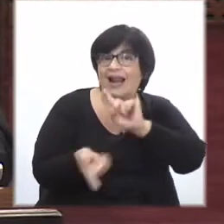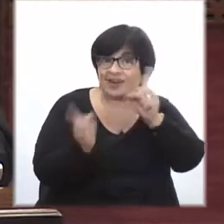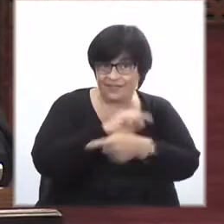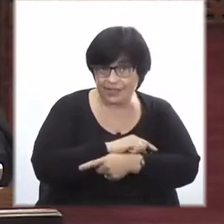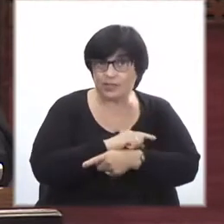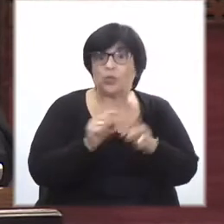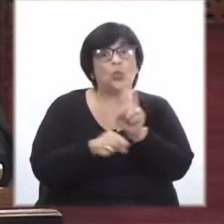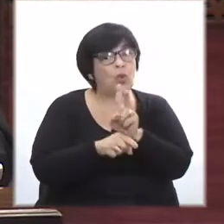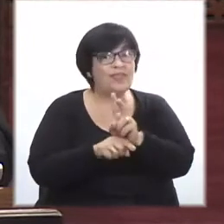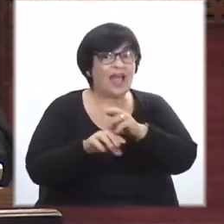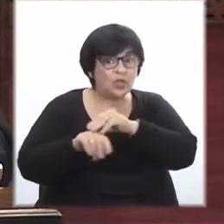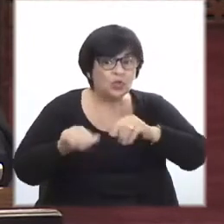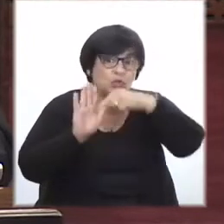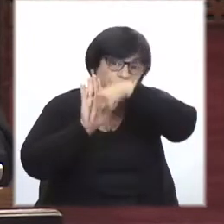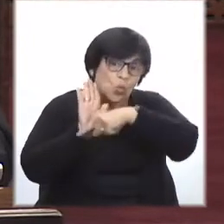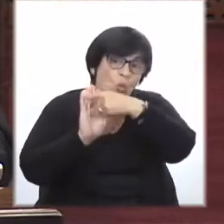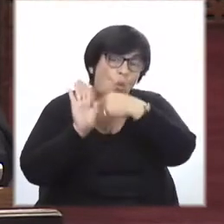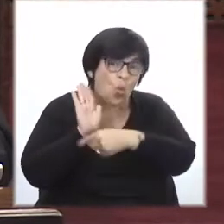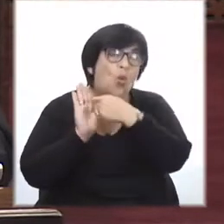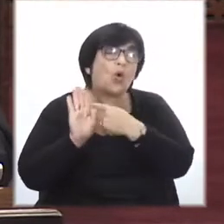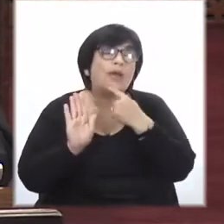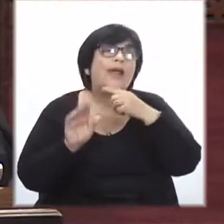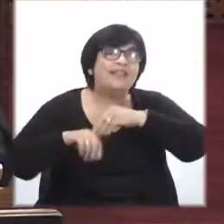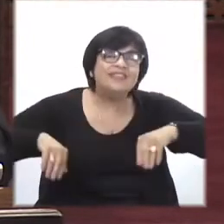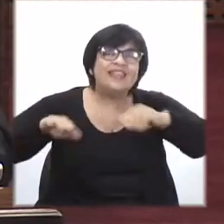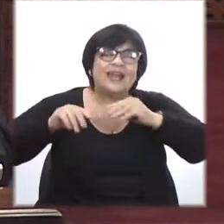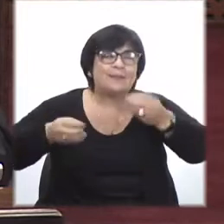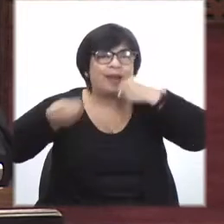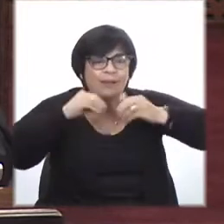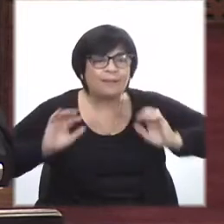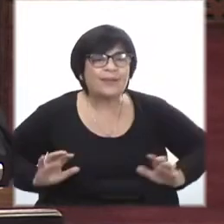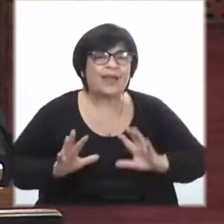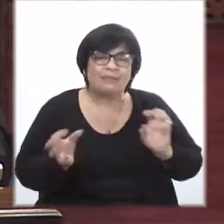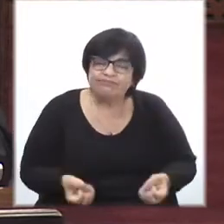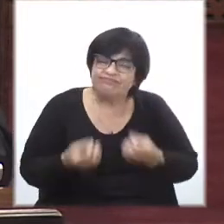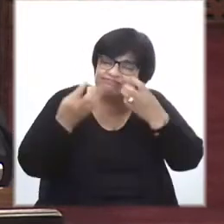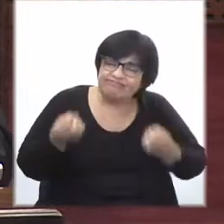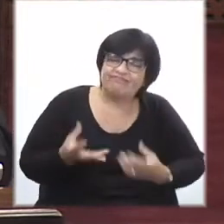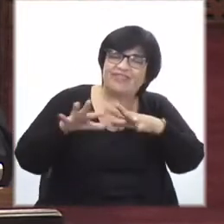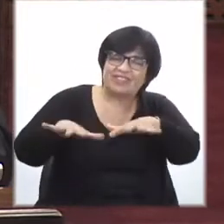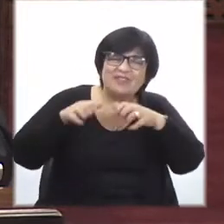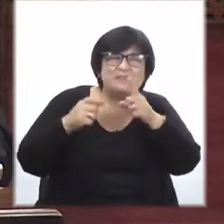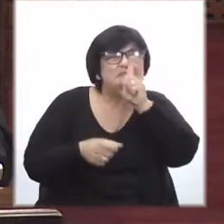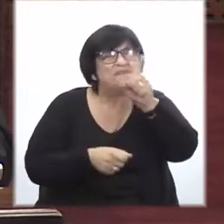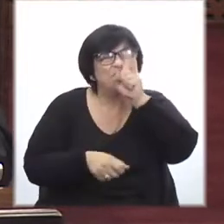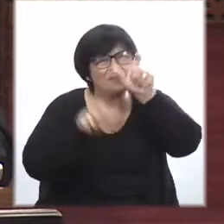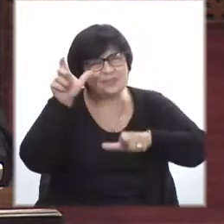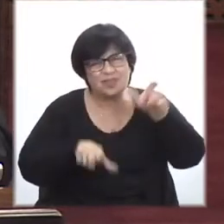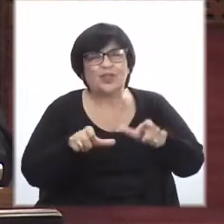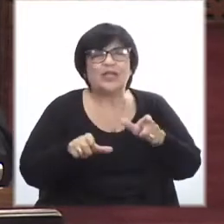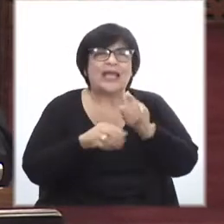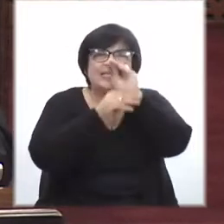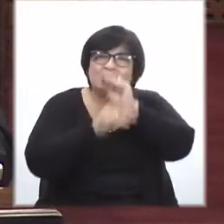tierras del suroeste de la República, aptas para la producción de alimentos, donde están radicados miles de personas dedicadas a la lechería,